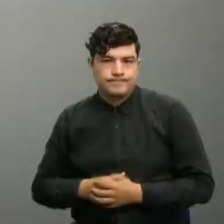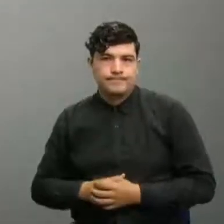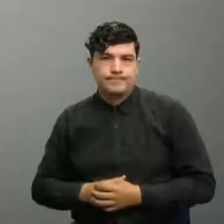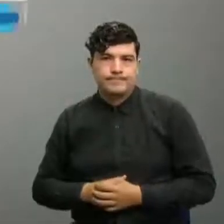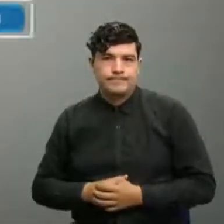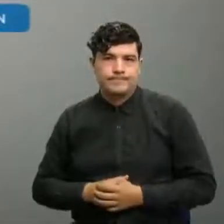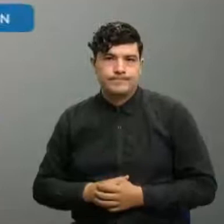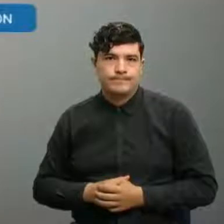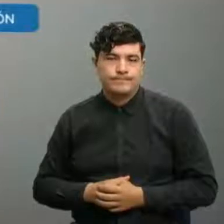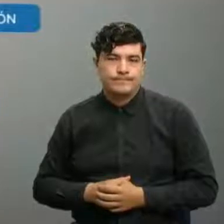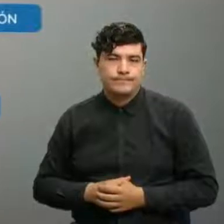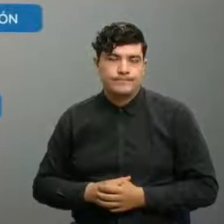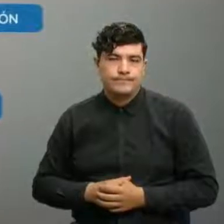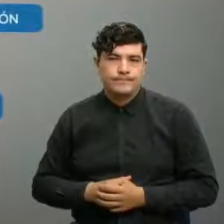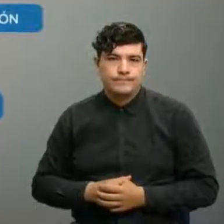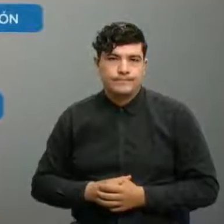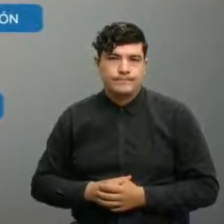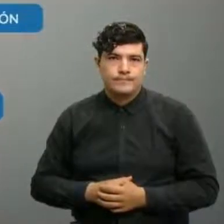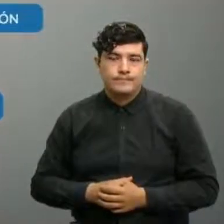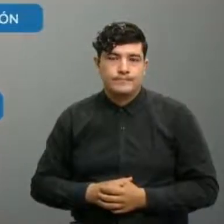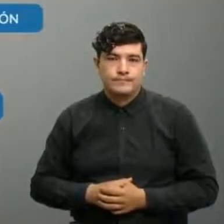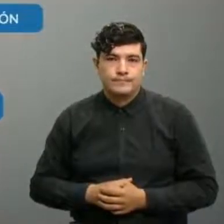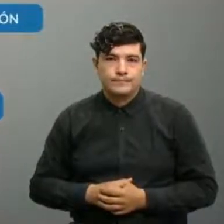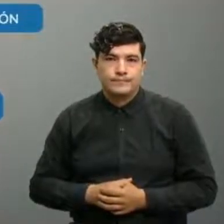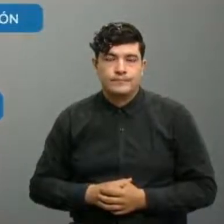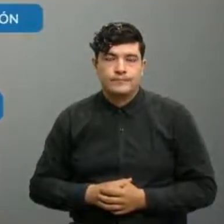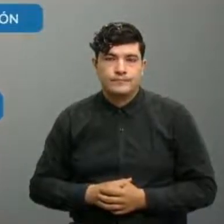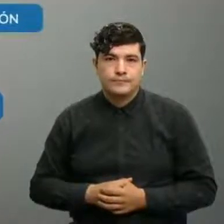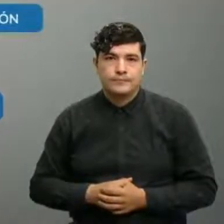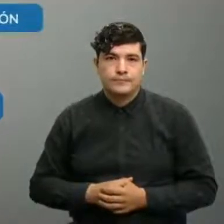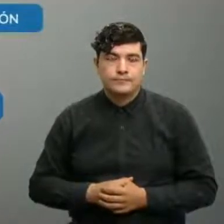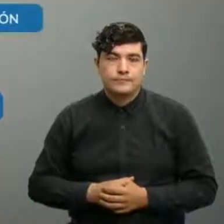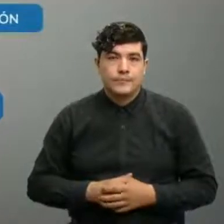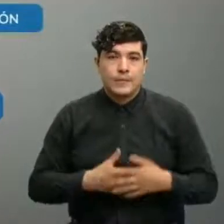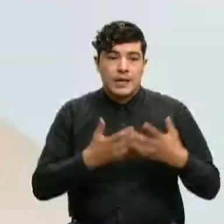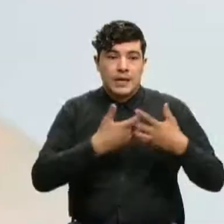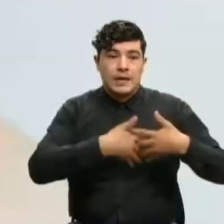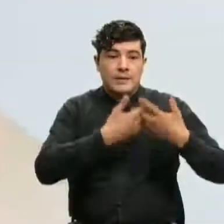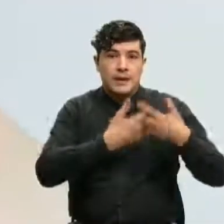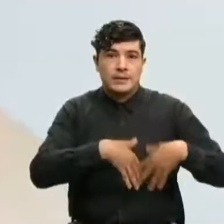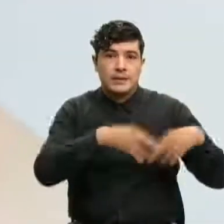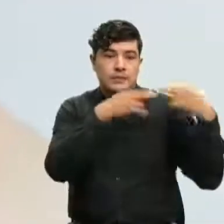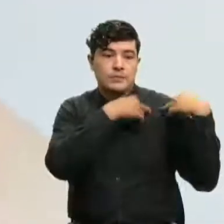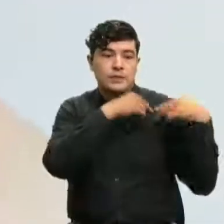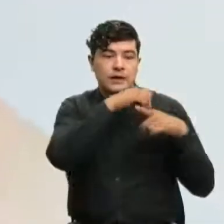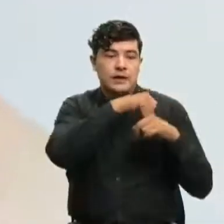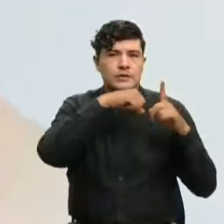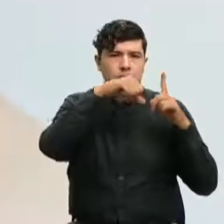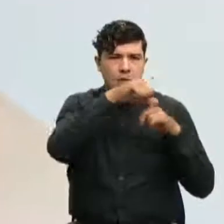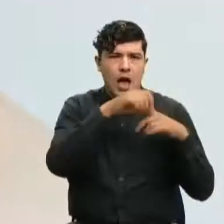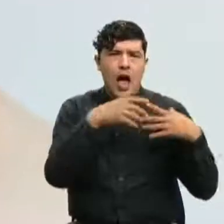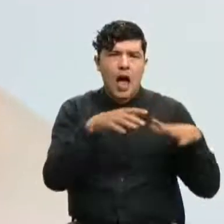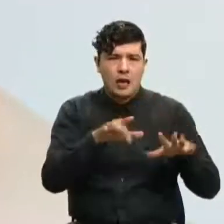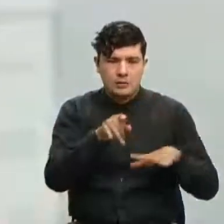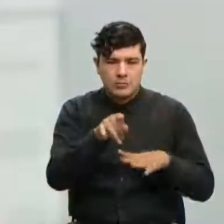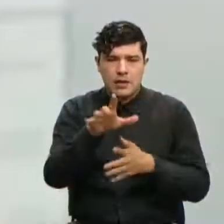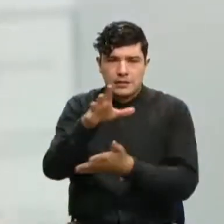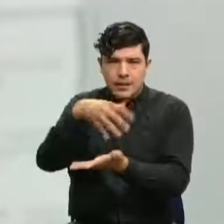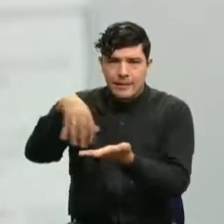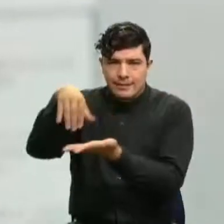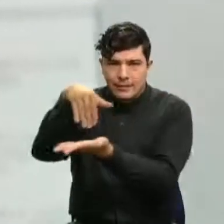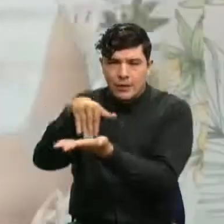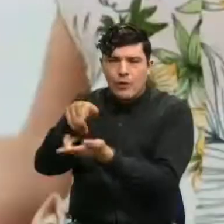a difundirlo como lo hacemos. Además, como responsabilidad social empresarial, nosotros tenemos ciertos centros a los que donamos